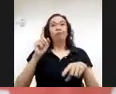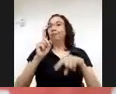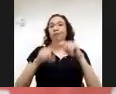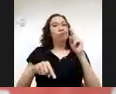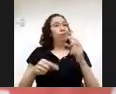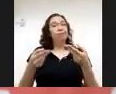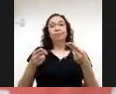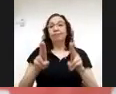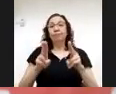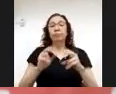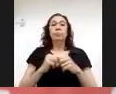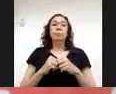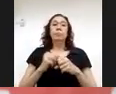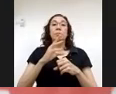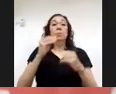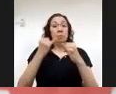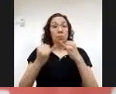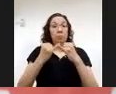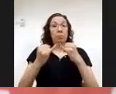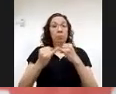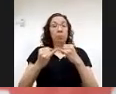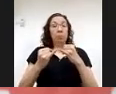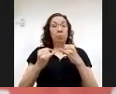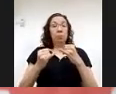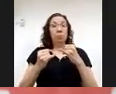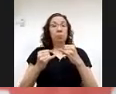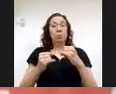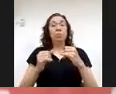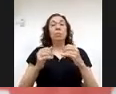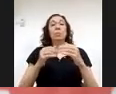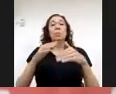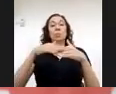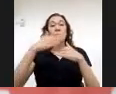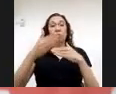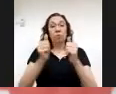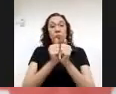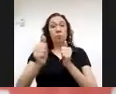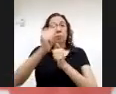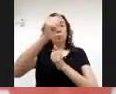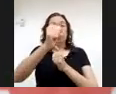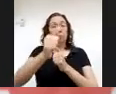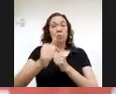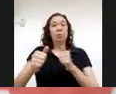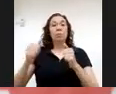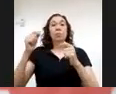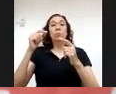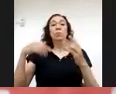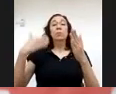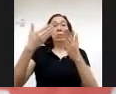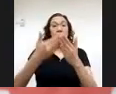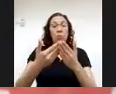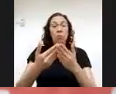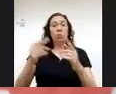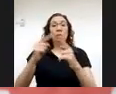sucedió. Y finalmente trascendió más allá del continente asiático, llegando a los